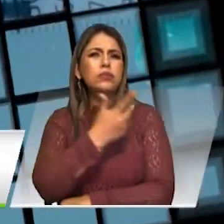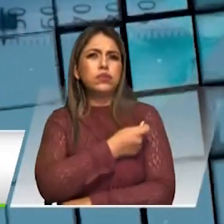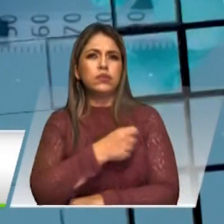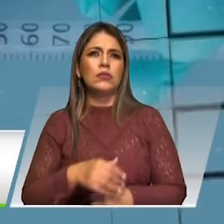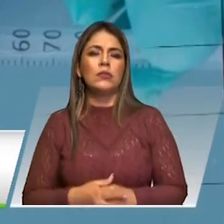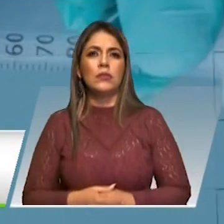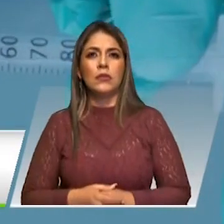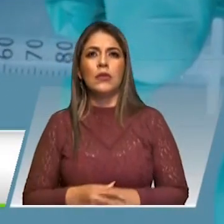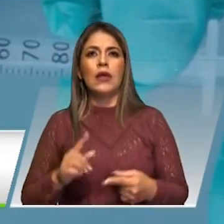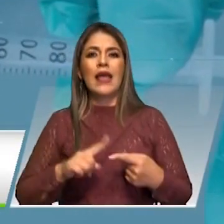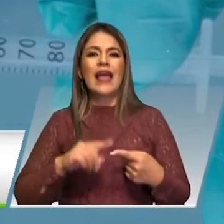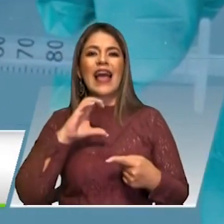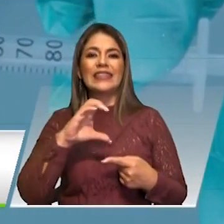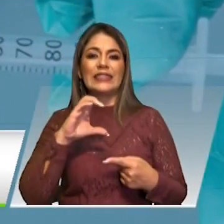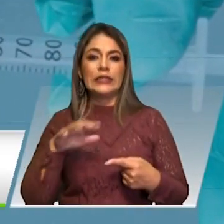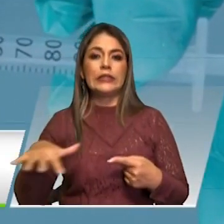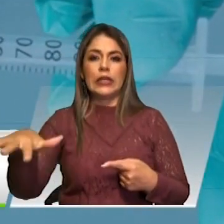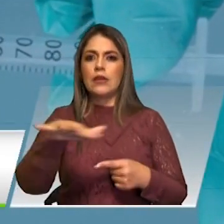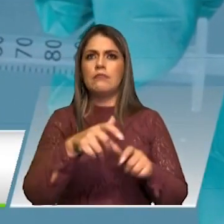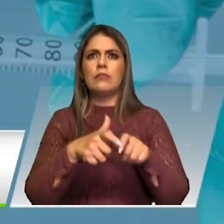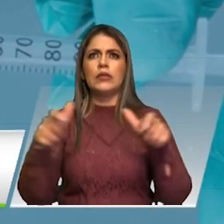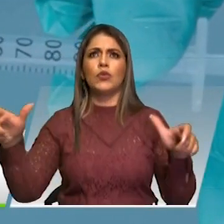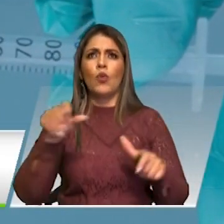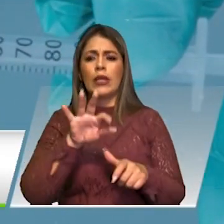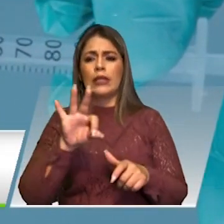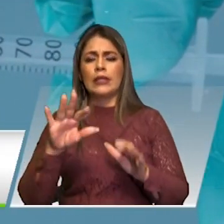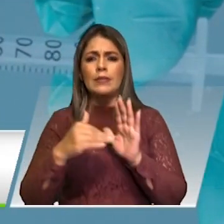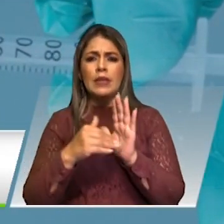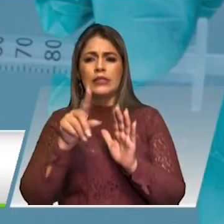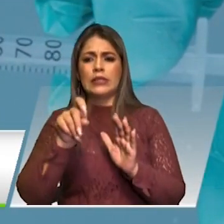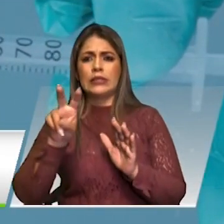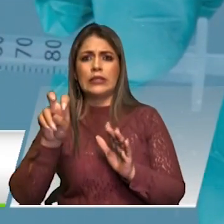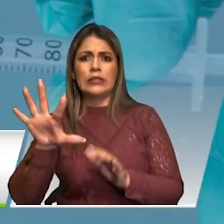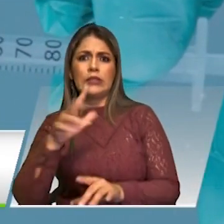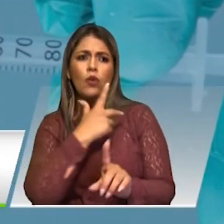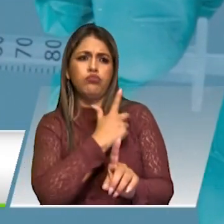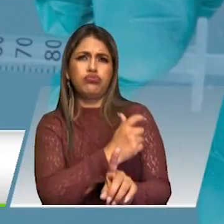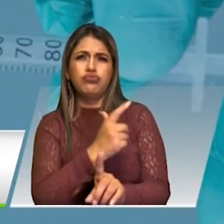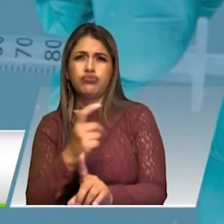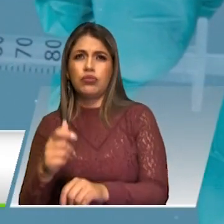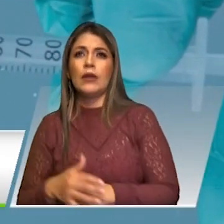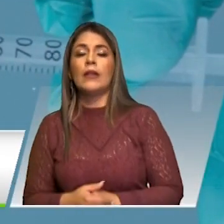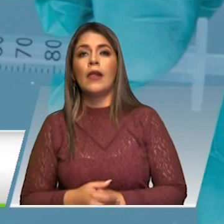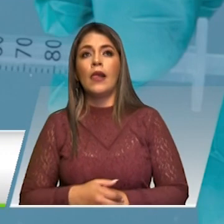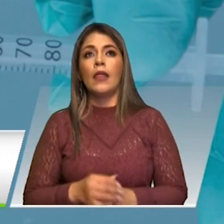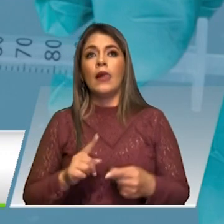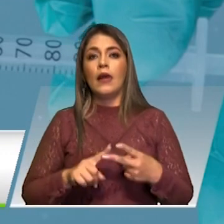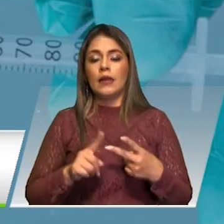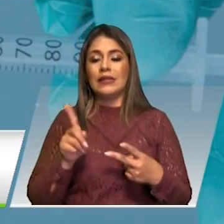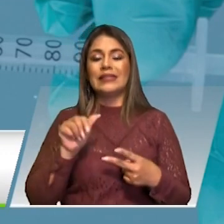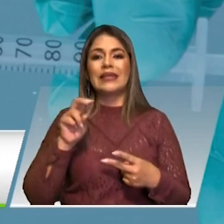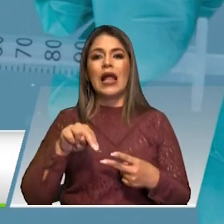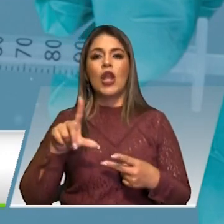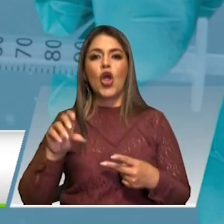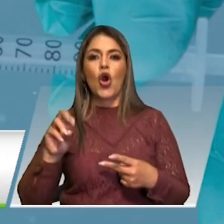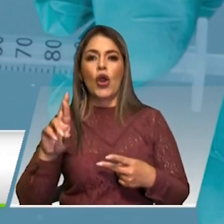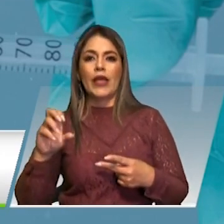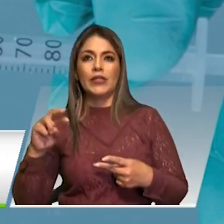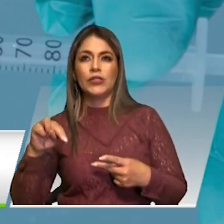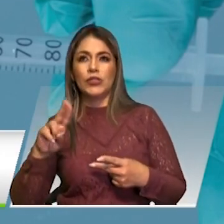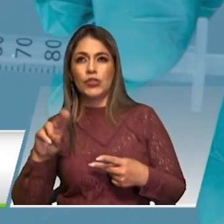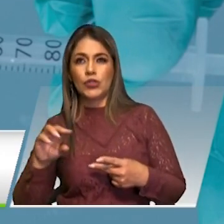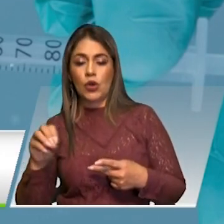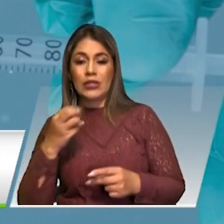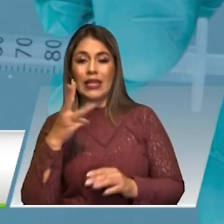unidad hospitalaria de castilla 3600 75 dosis el centro de salud san lorenzo con 13 mil